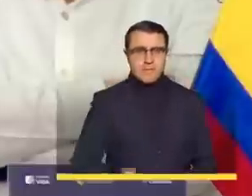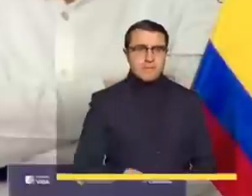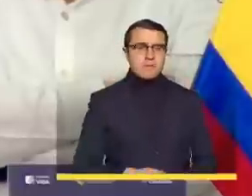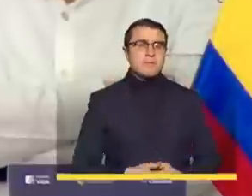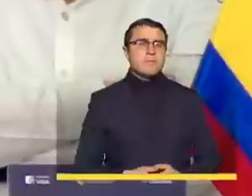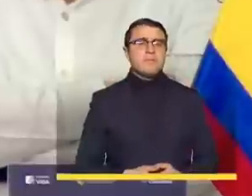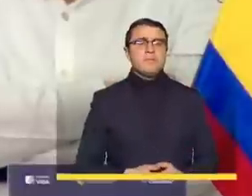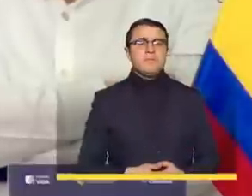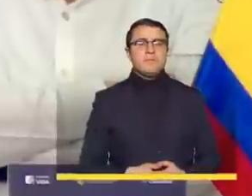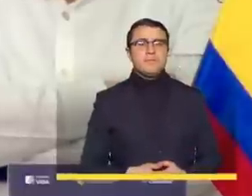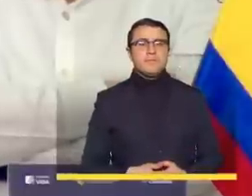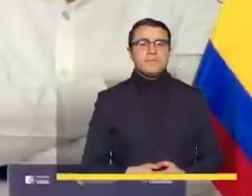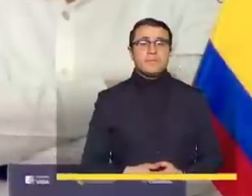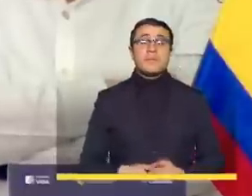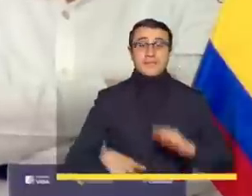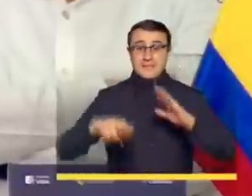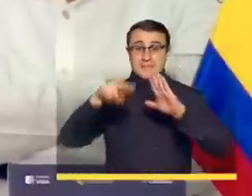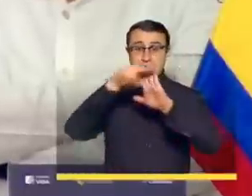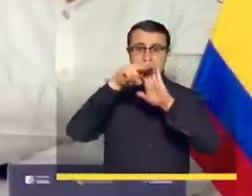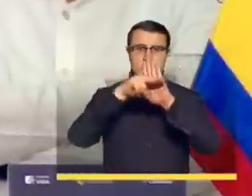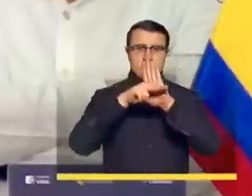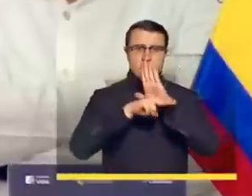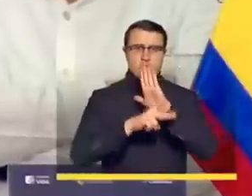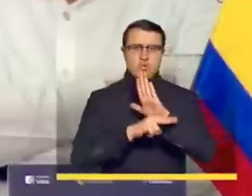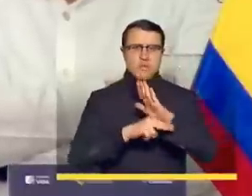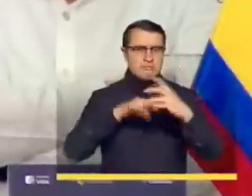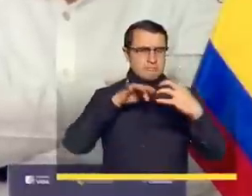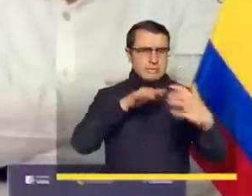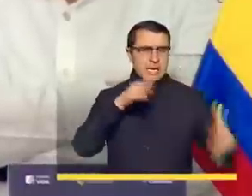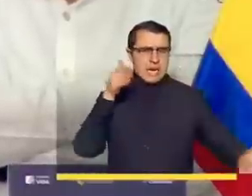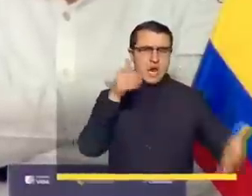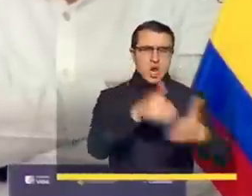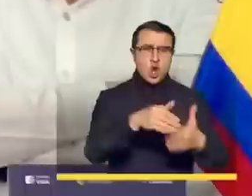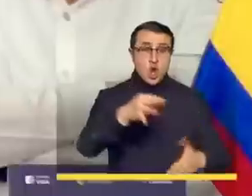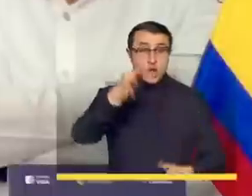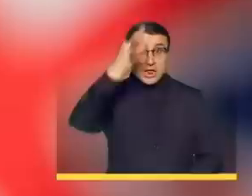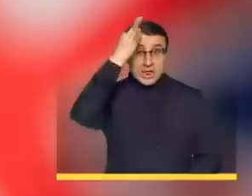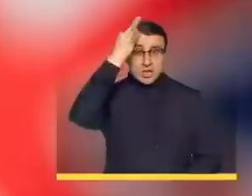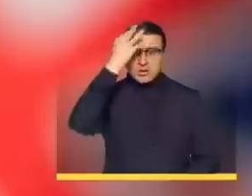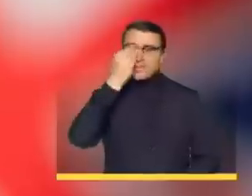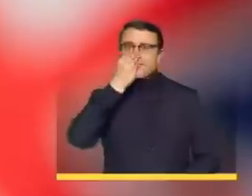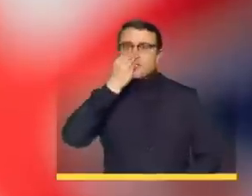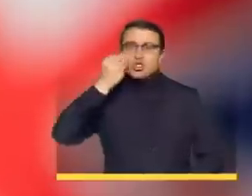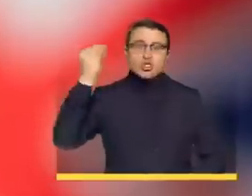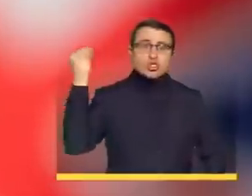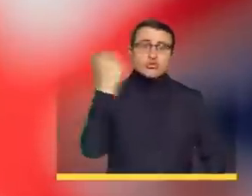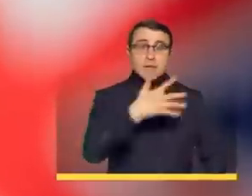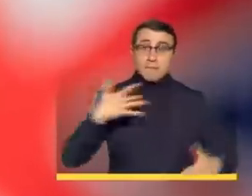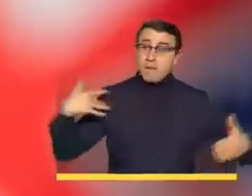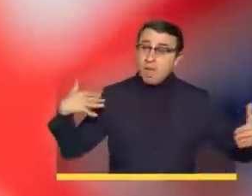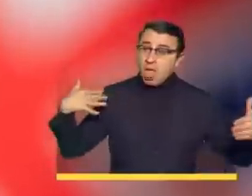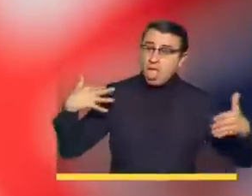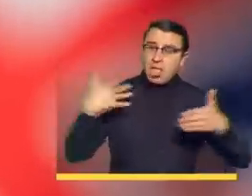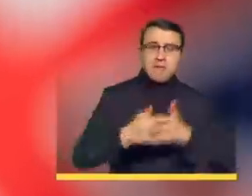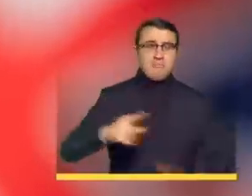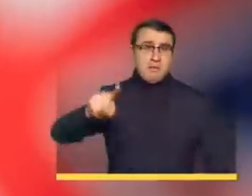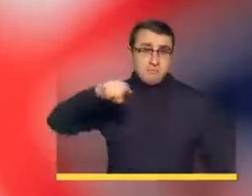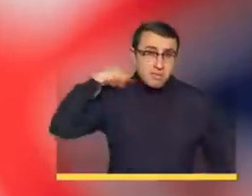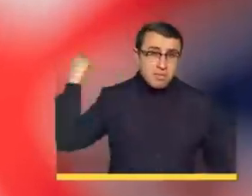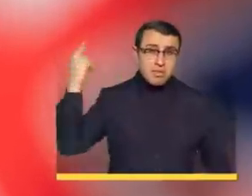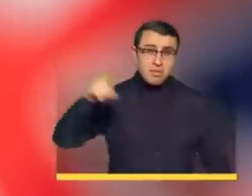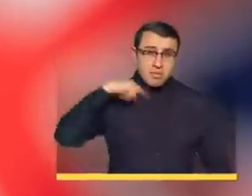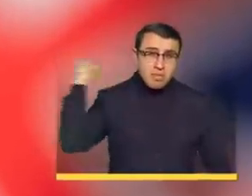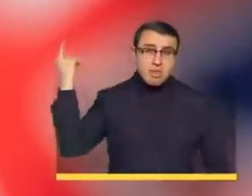La política llamada guerra contra las drogas ha fracasado. No